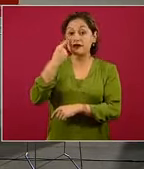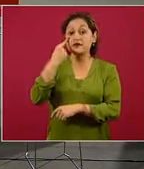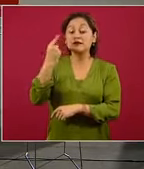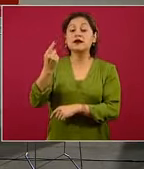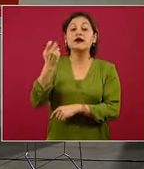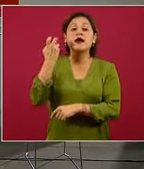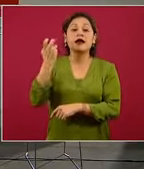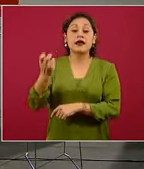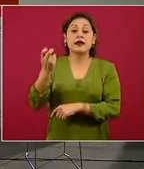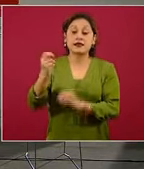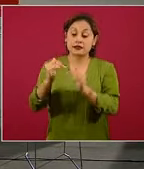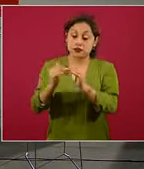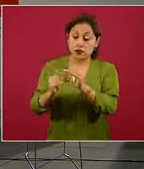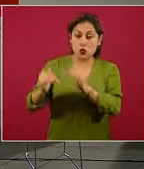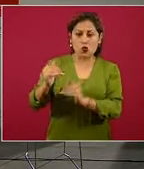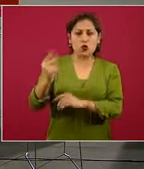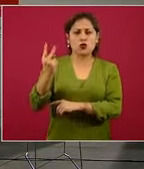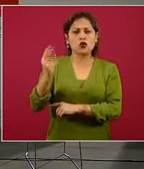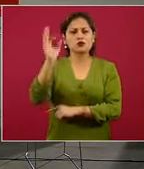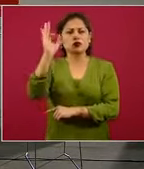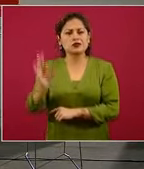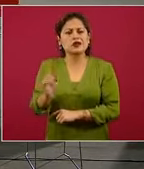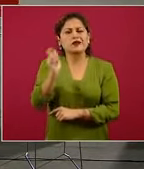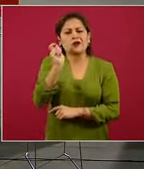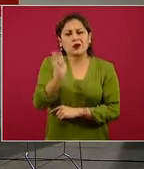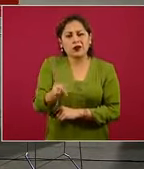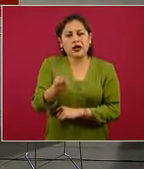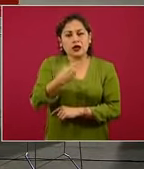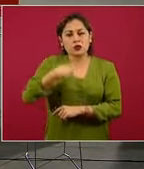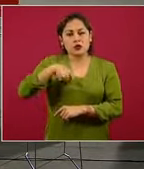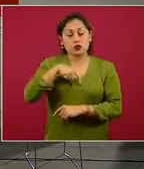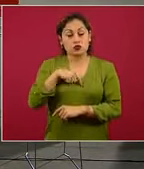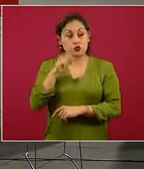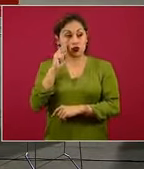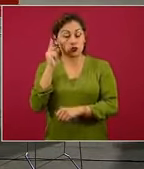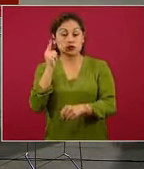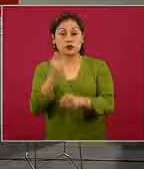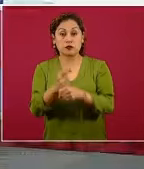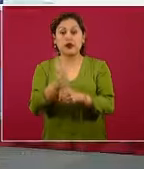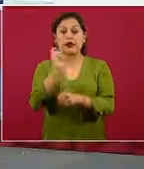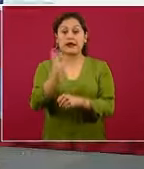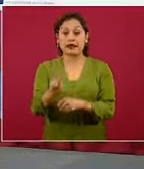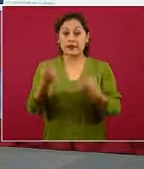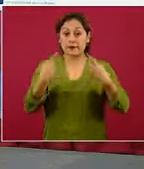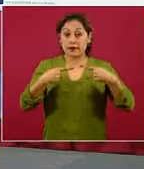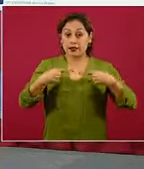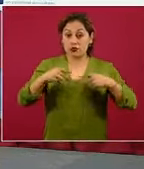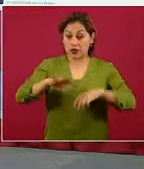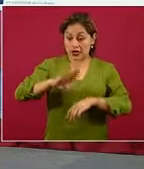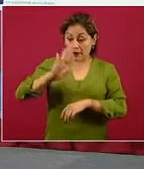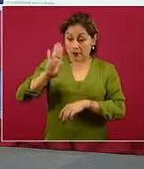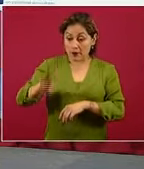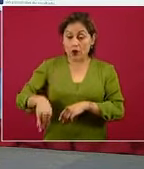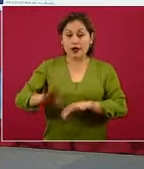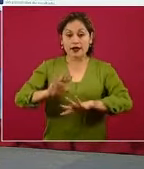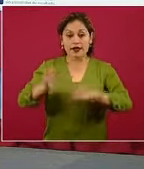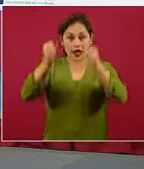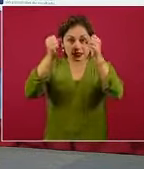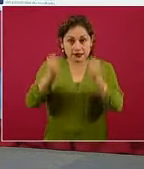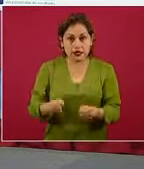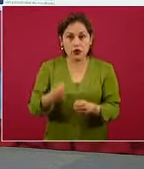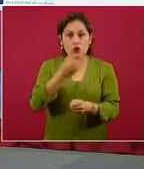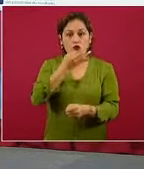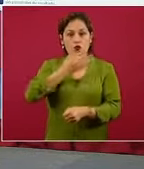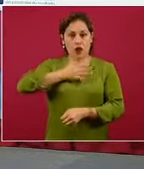aumento de un más 2%, estamos considerando no solamente el grupo de defunciones que ya fueron confirmadas, sino